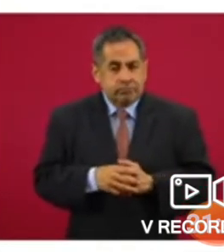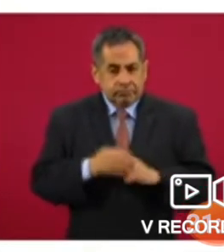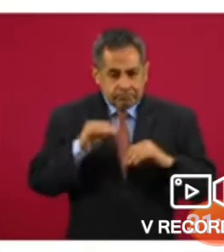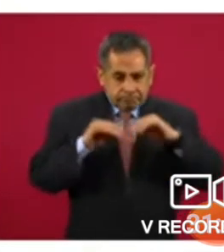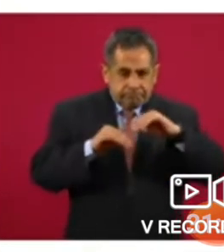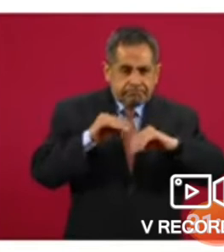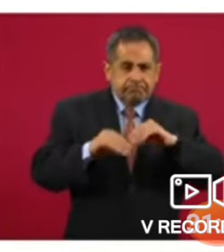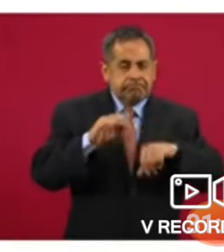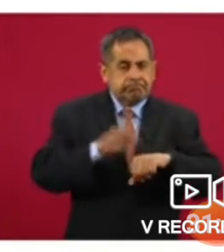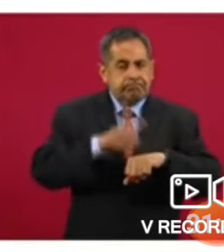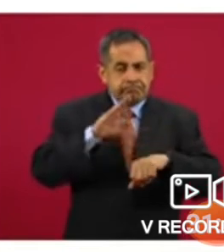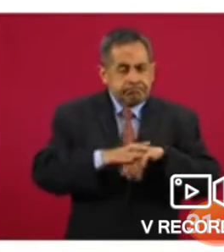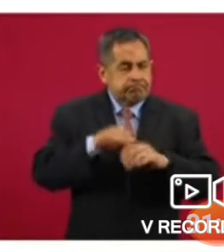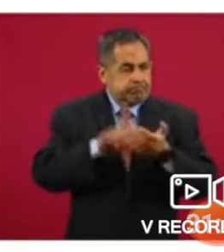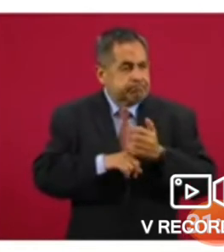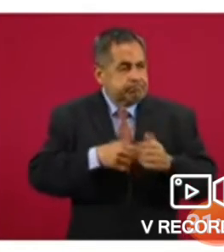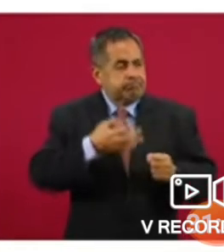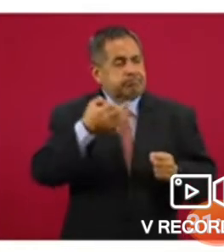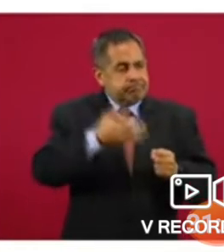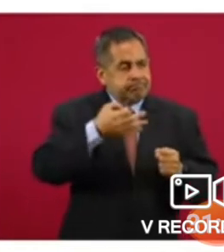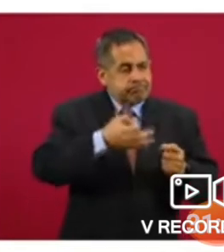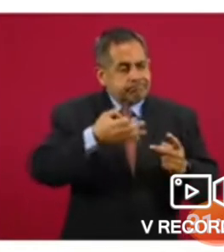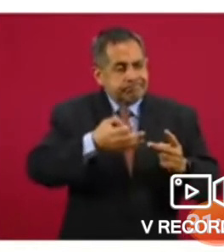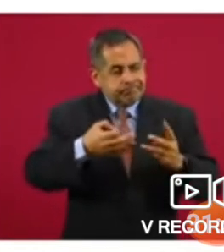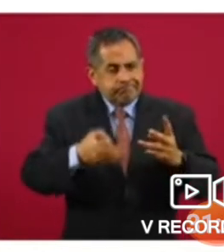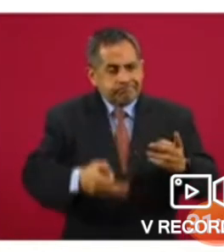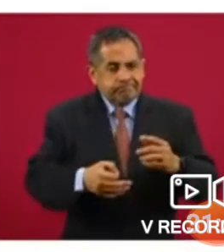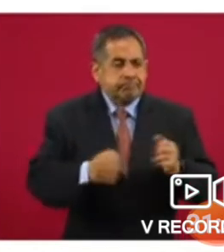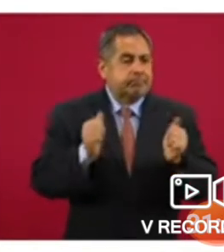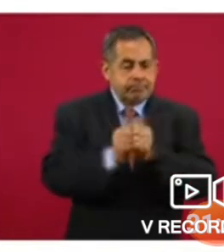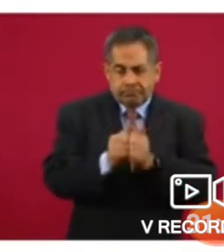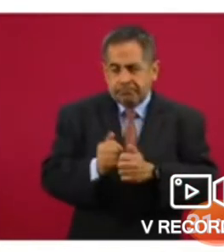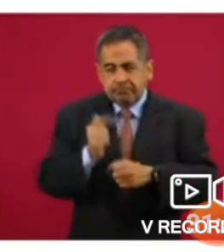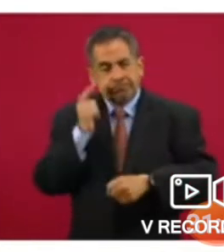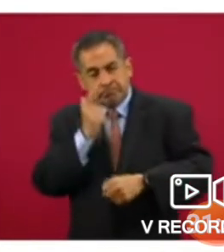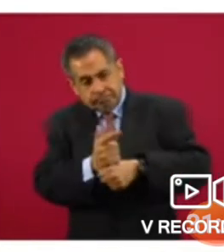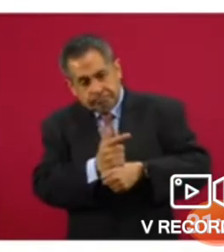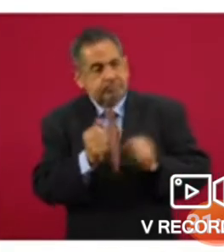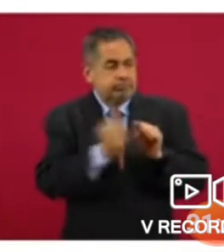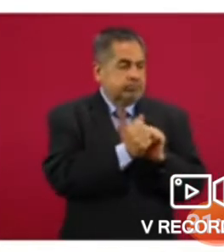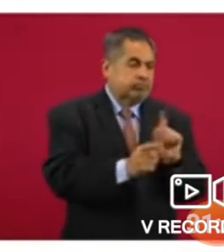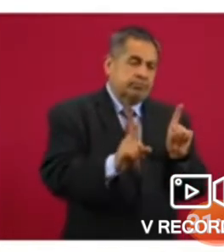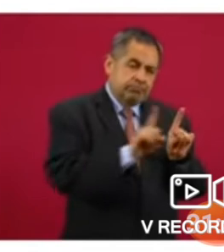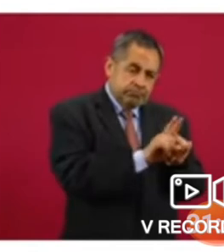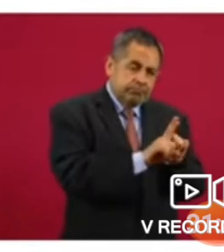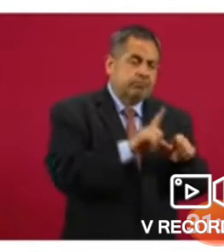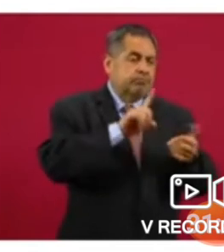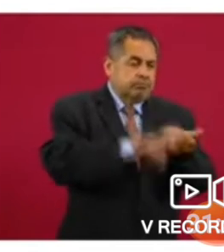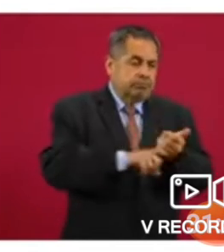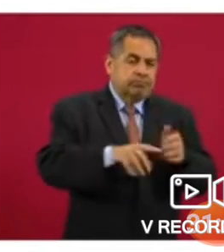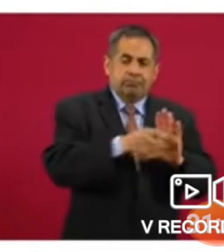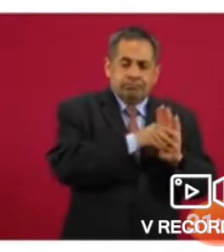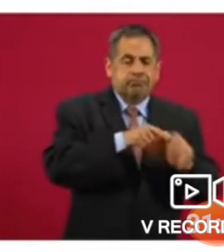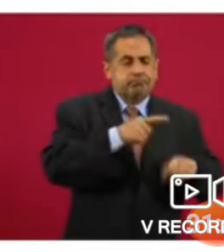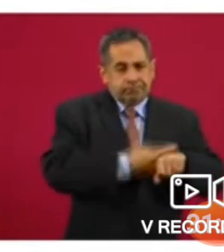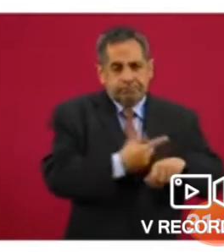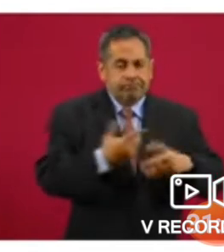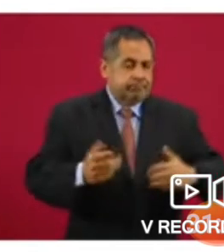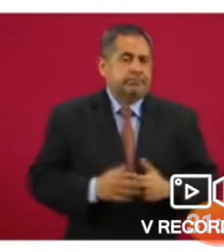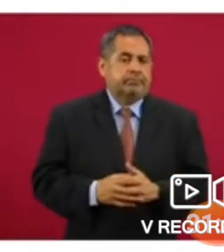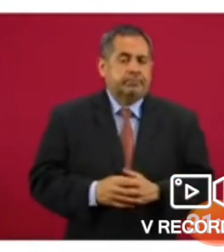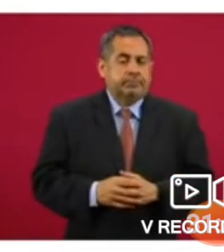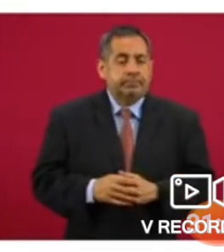estadística las confirmaciones por dictaminación y por asociación epidemiológicas. Finalmente,